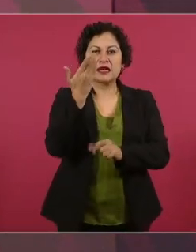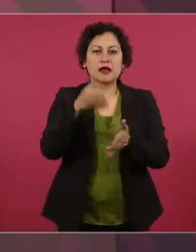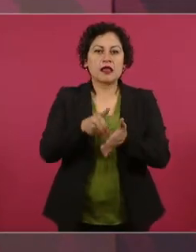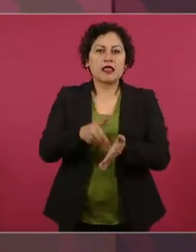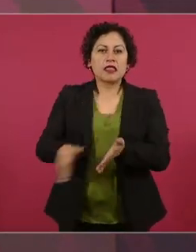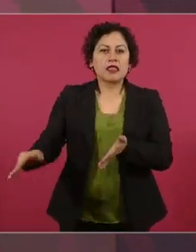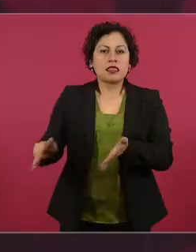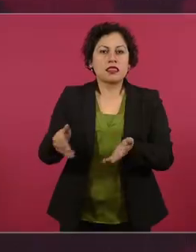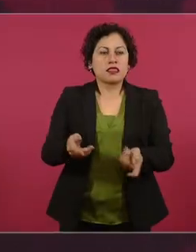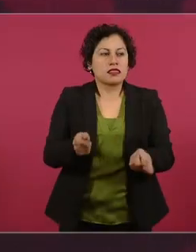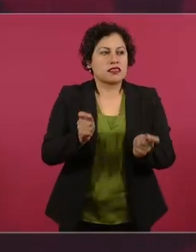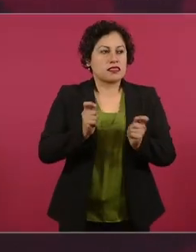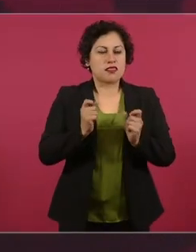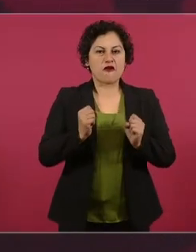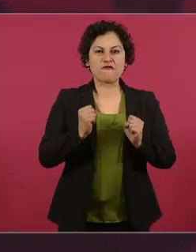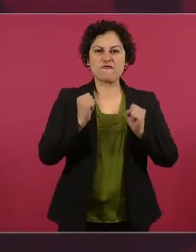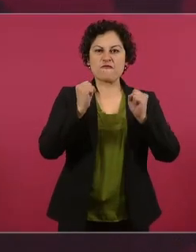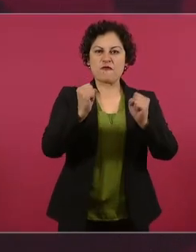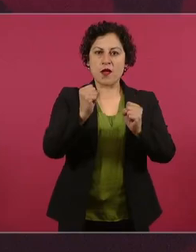la industria eléctrica?